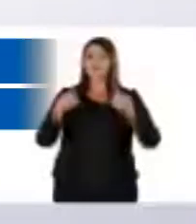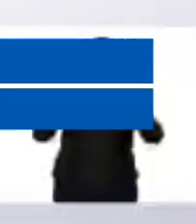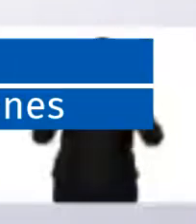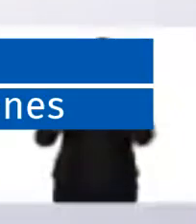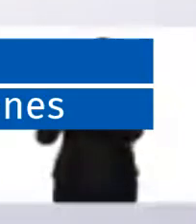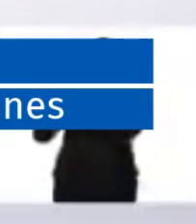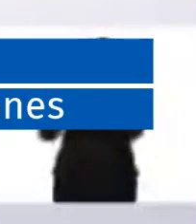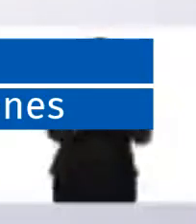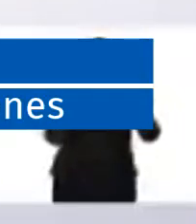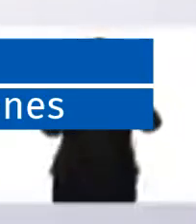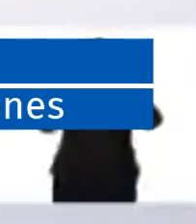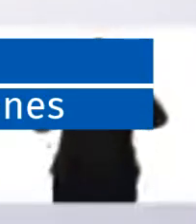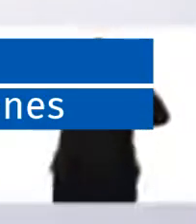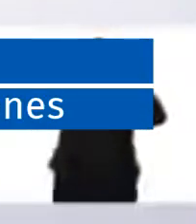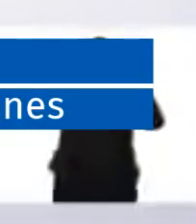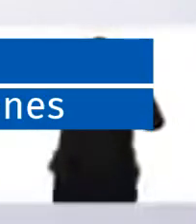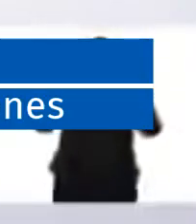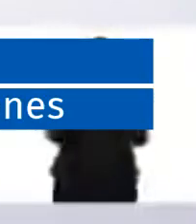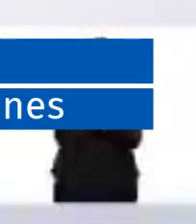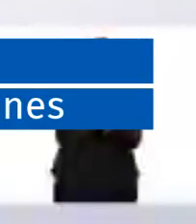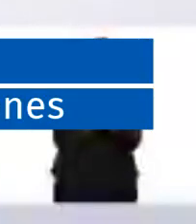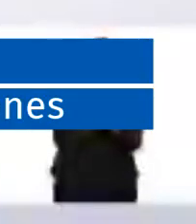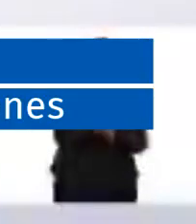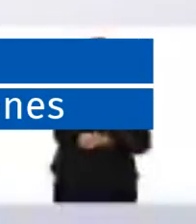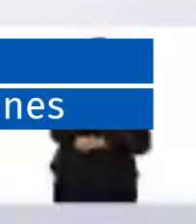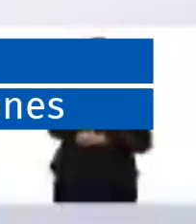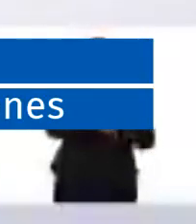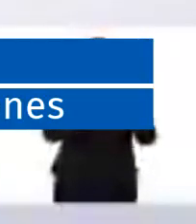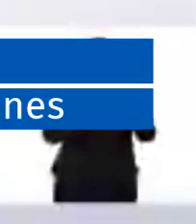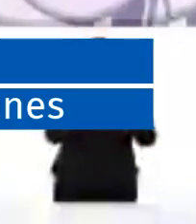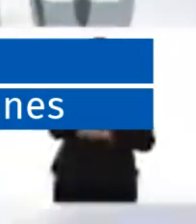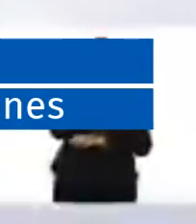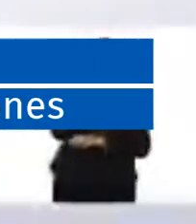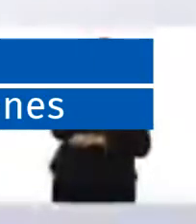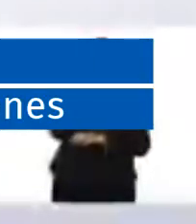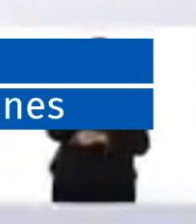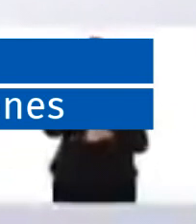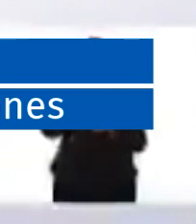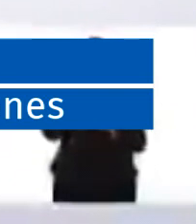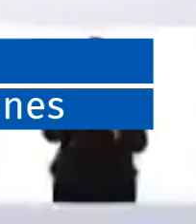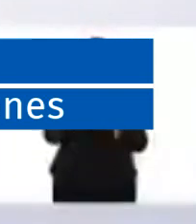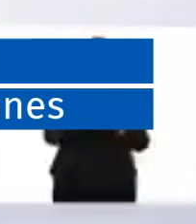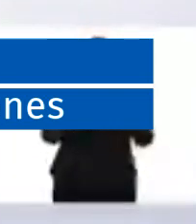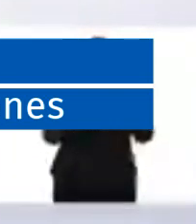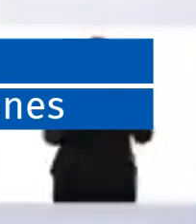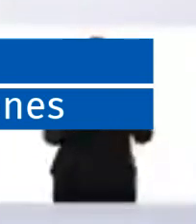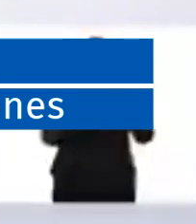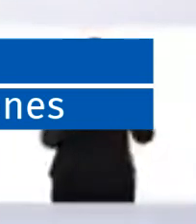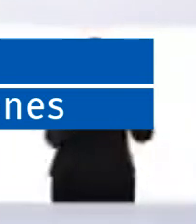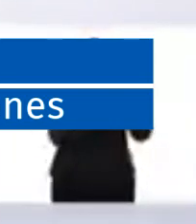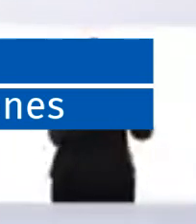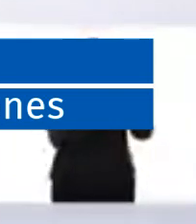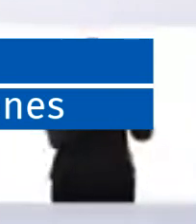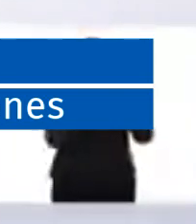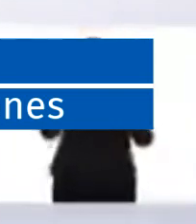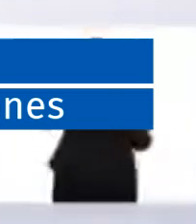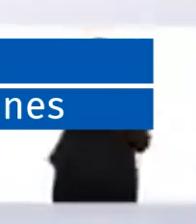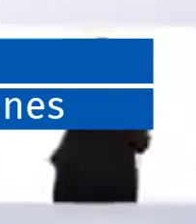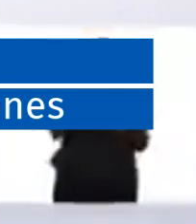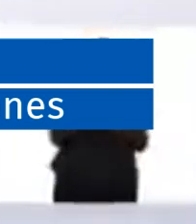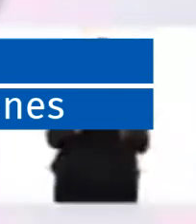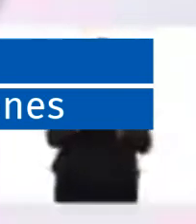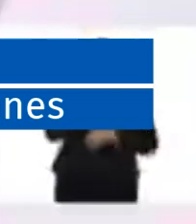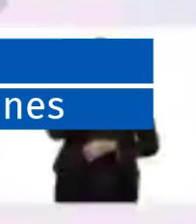sigue las medidas de dios este 28 de febrero se vivirán en el salvador unas elecciones diferentes debido a los efectos de coronavirus ya que los